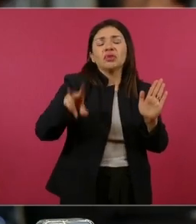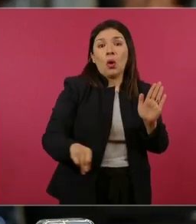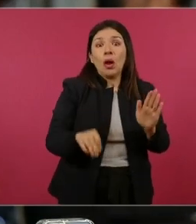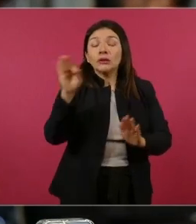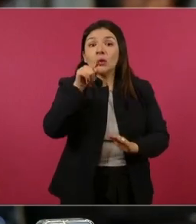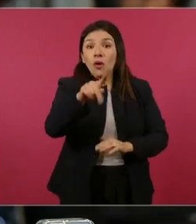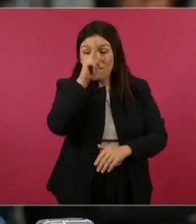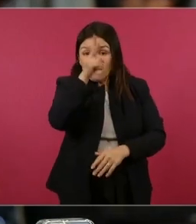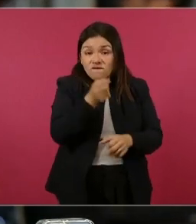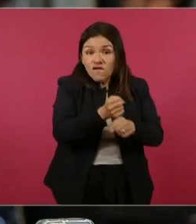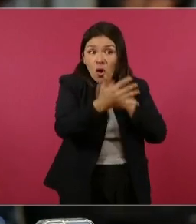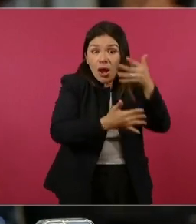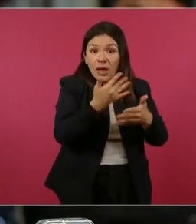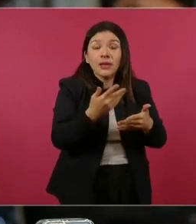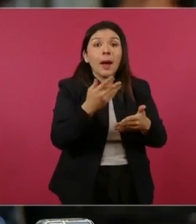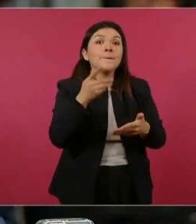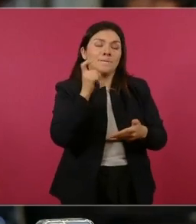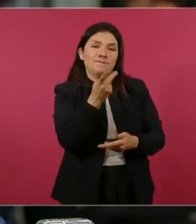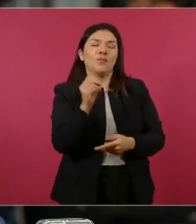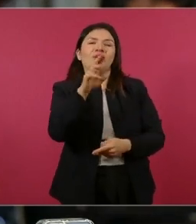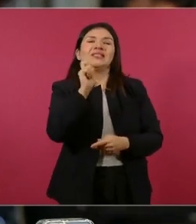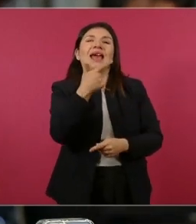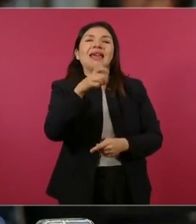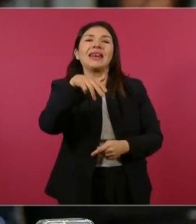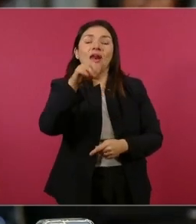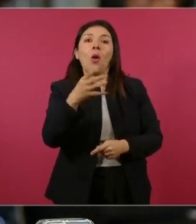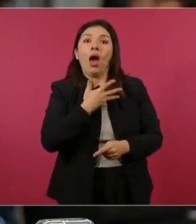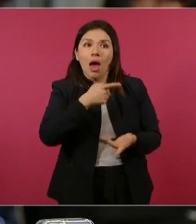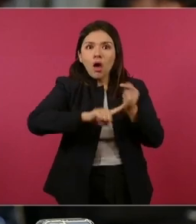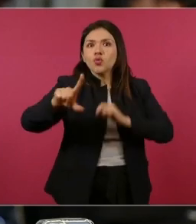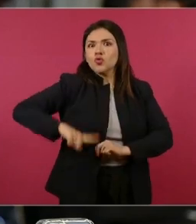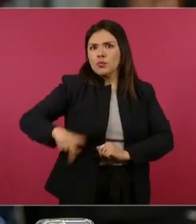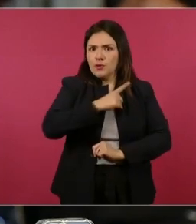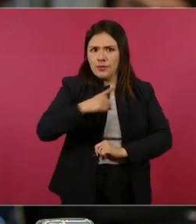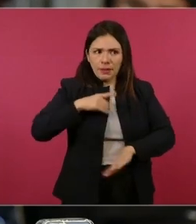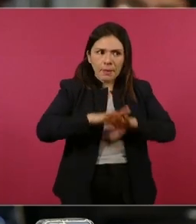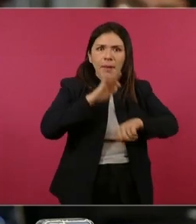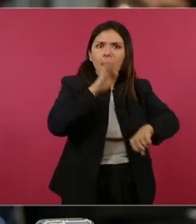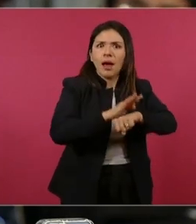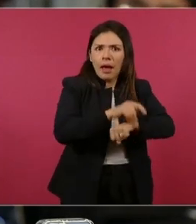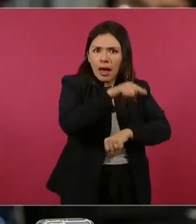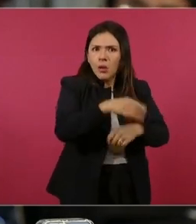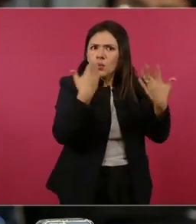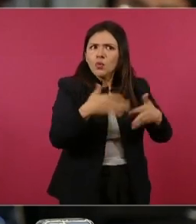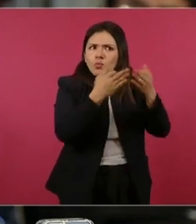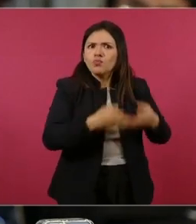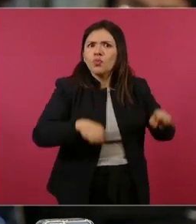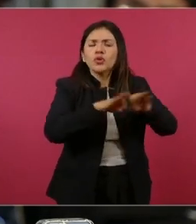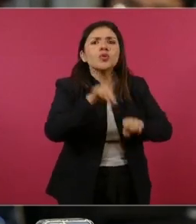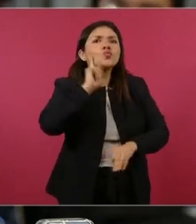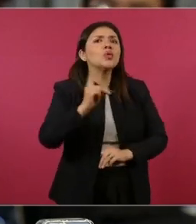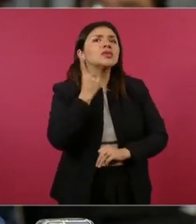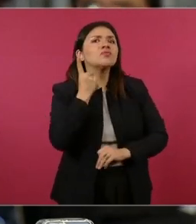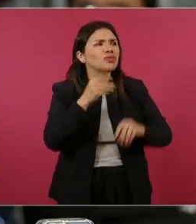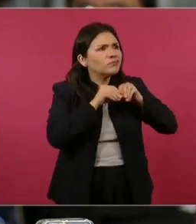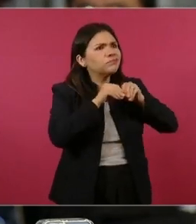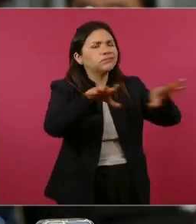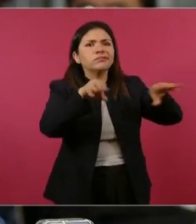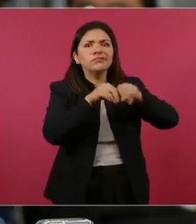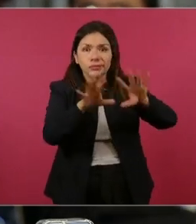género, el Estado está obligado a brindar las medidas de protección, más tratándose de un caso tan público como el de la diputada, que ya ha salido a varios